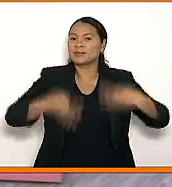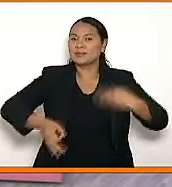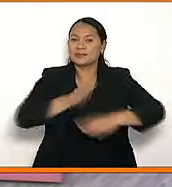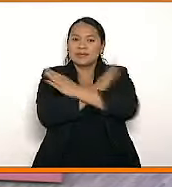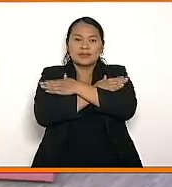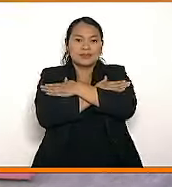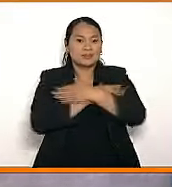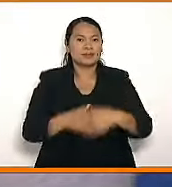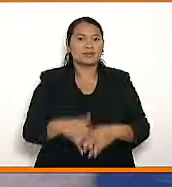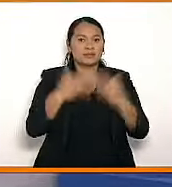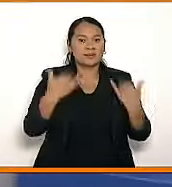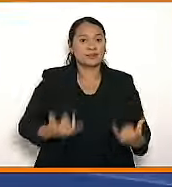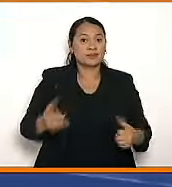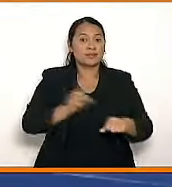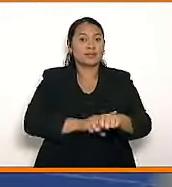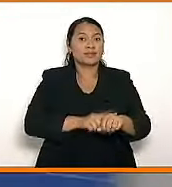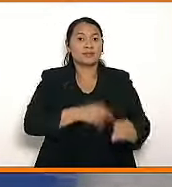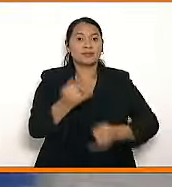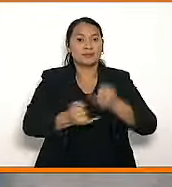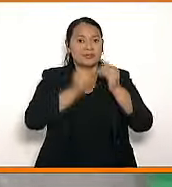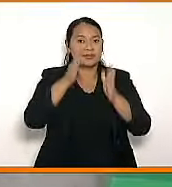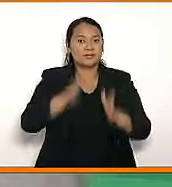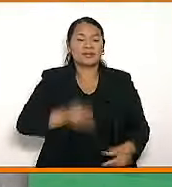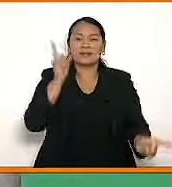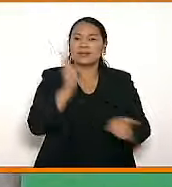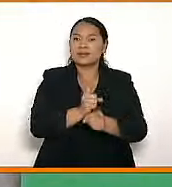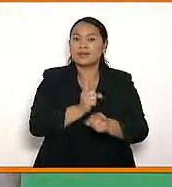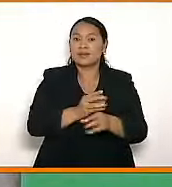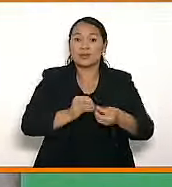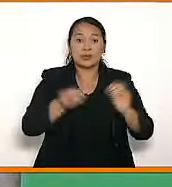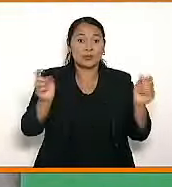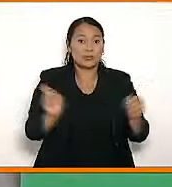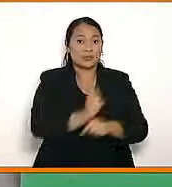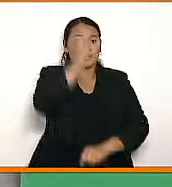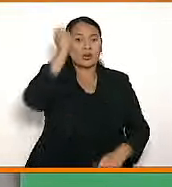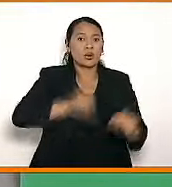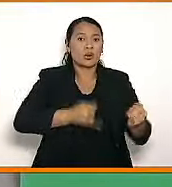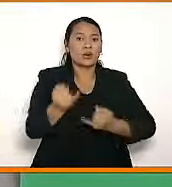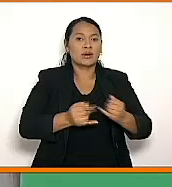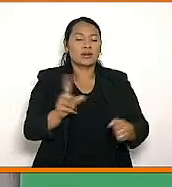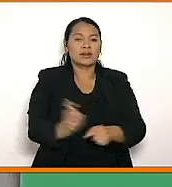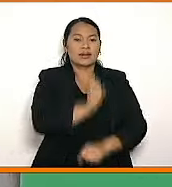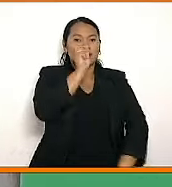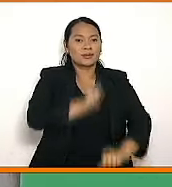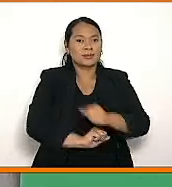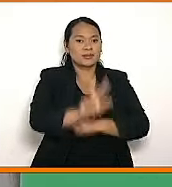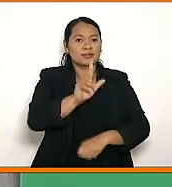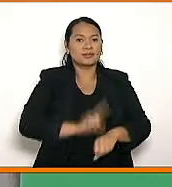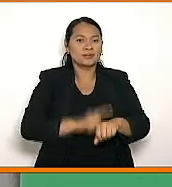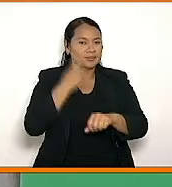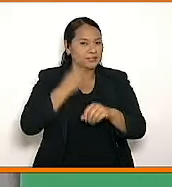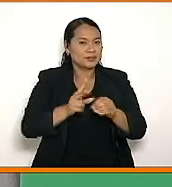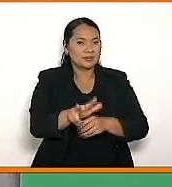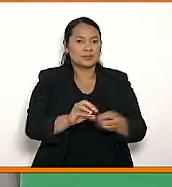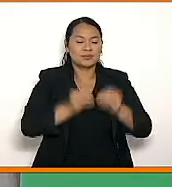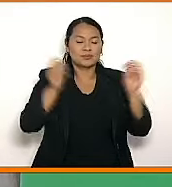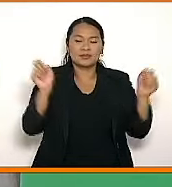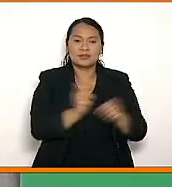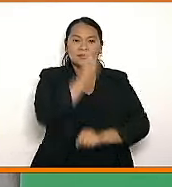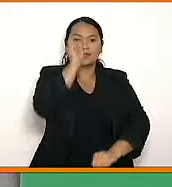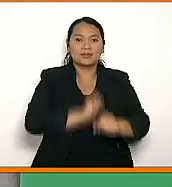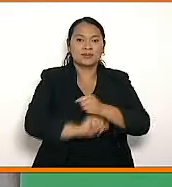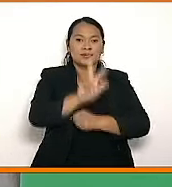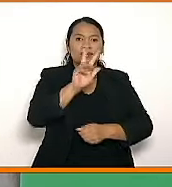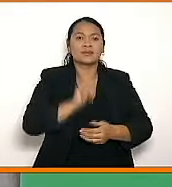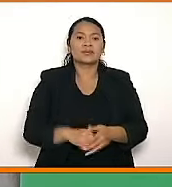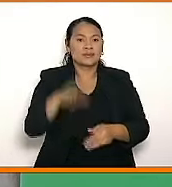¡Felicidades! Ahora es momento, jugadores, de pegar y ganar con Pega 3 y conocer cuáles van a ser esos tres números ganadores en Pega 3.